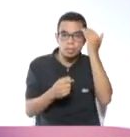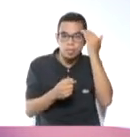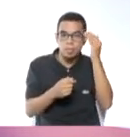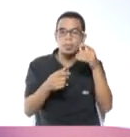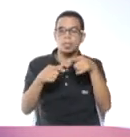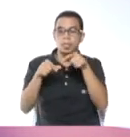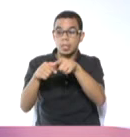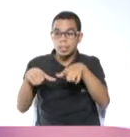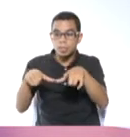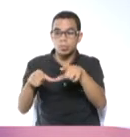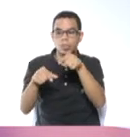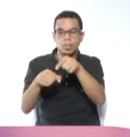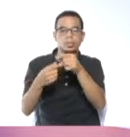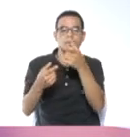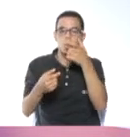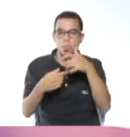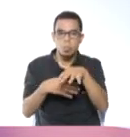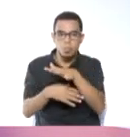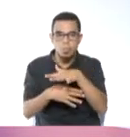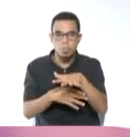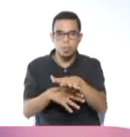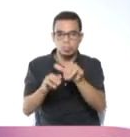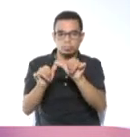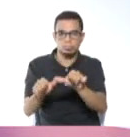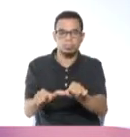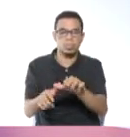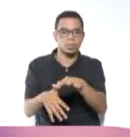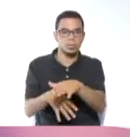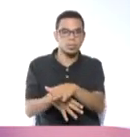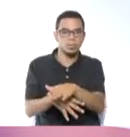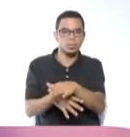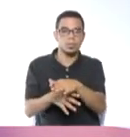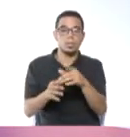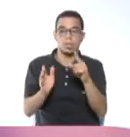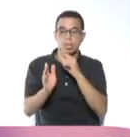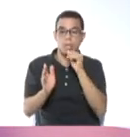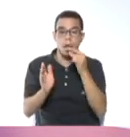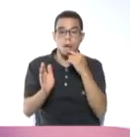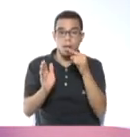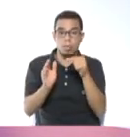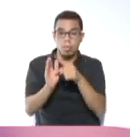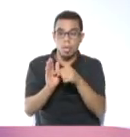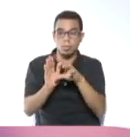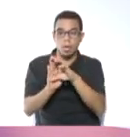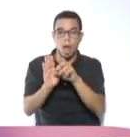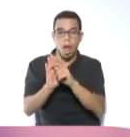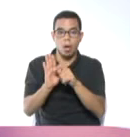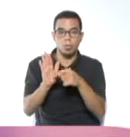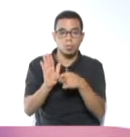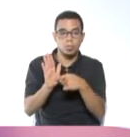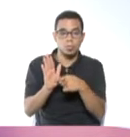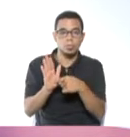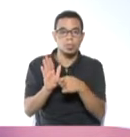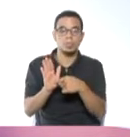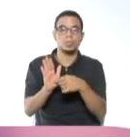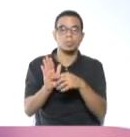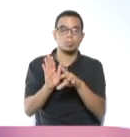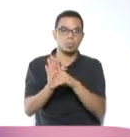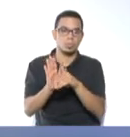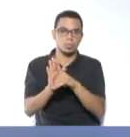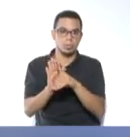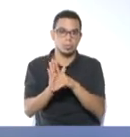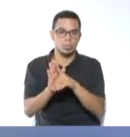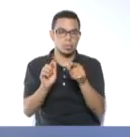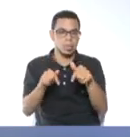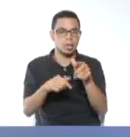hayamos visibilizado, establecido o logrado en el marco constitucional, tener consagrados todos esos derechos, por en el caso